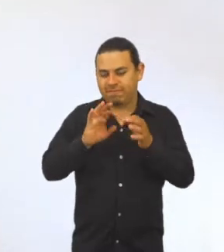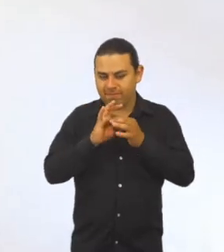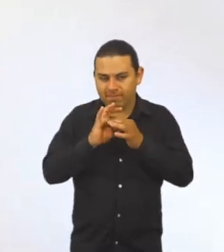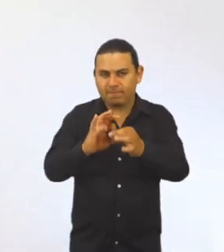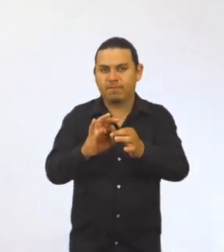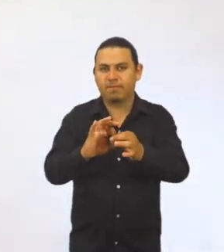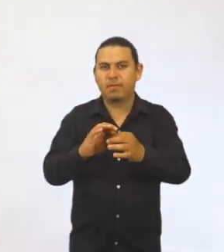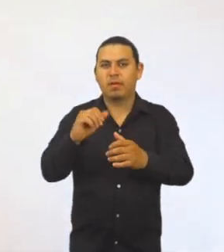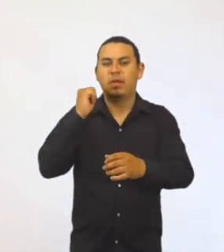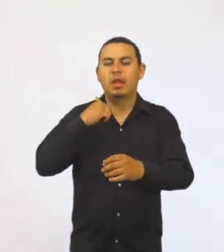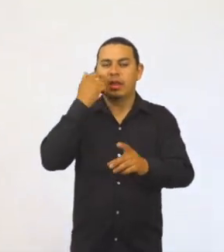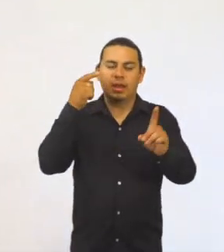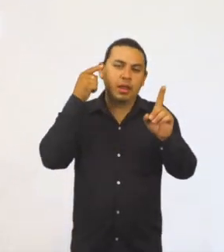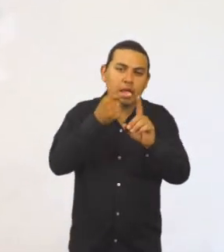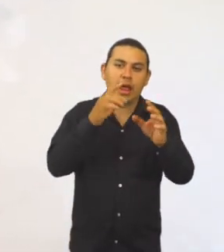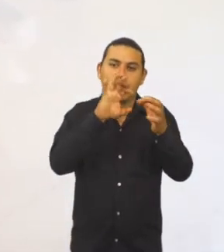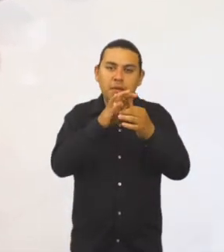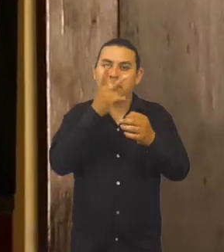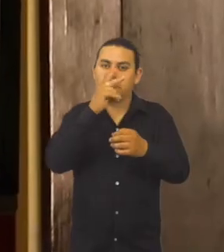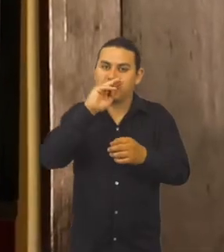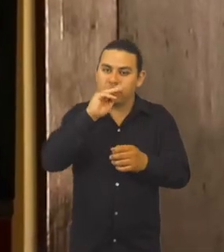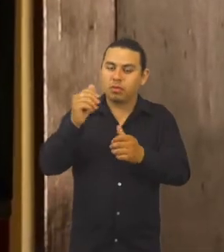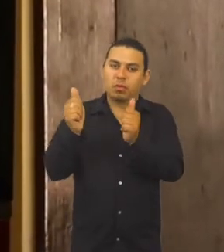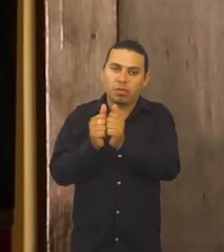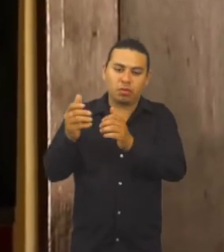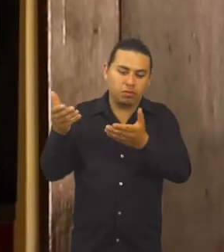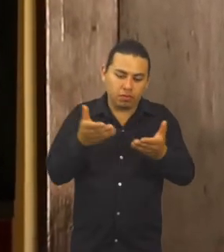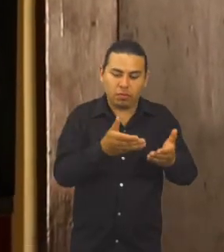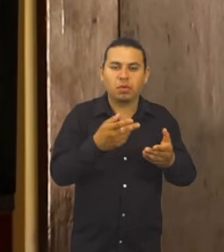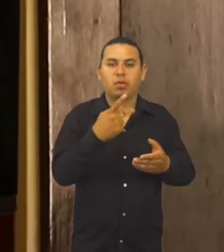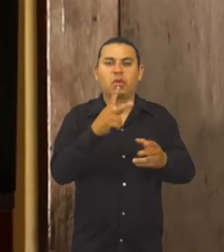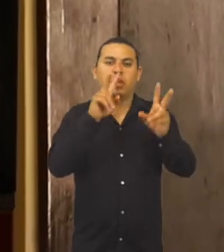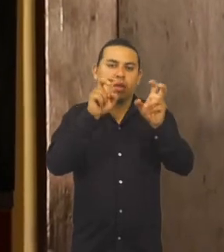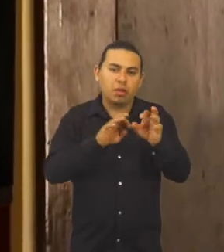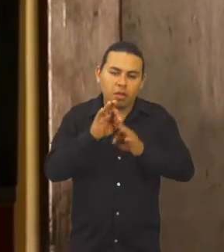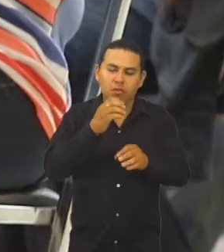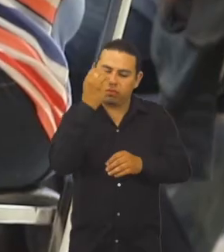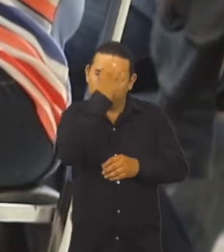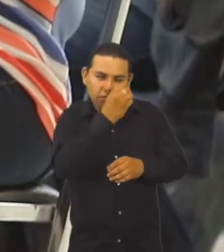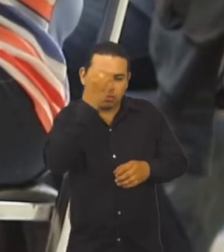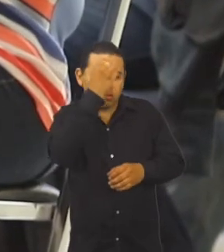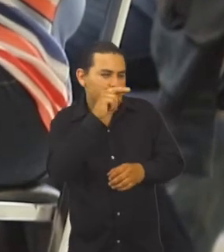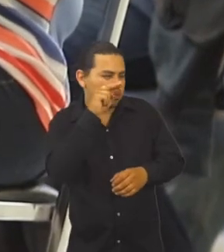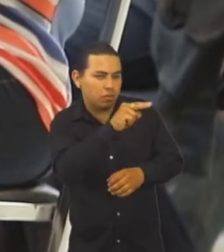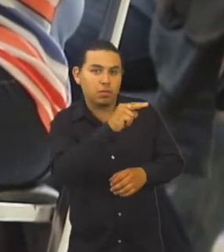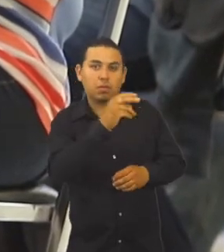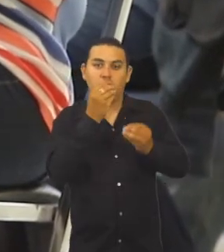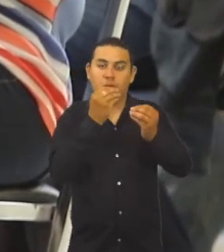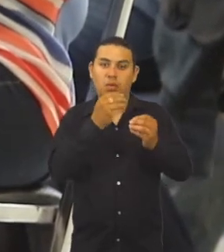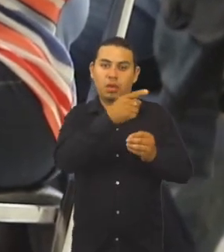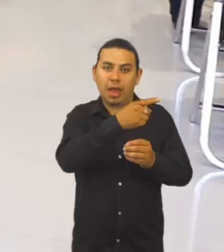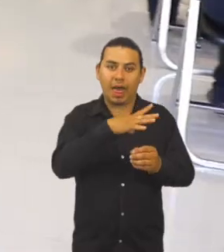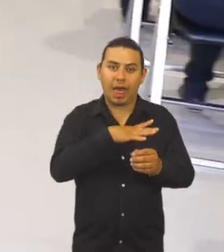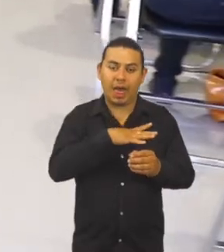Es una reunión que lo hemos venido haciendo ya de unos 6-7 años atrás, con el propósito de vincular a los padres de familia en la